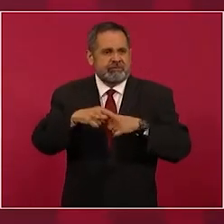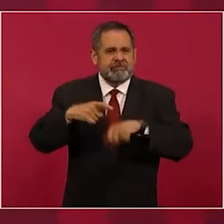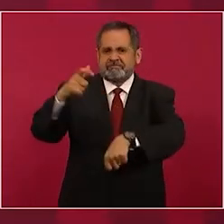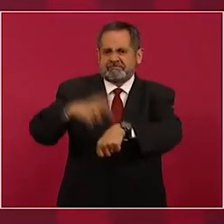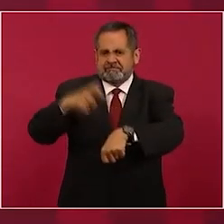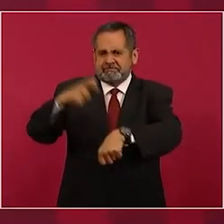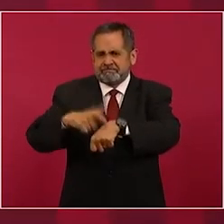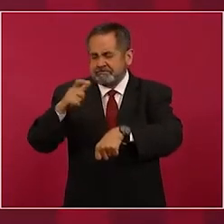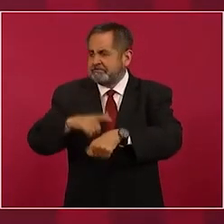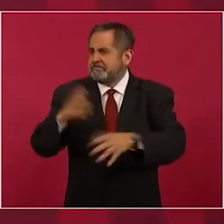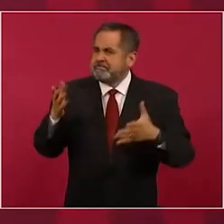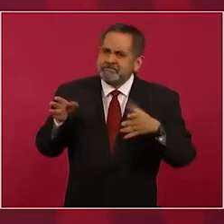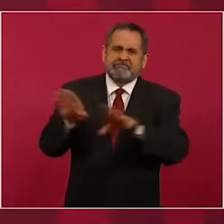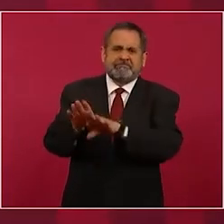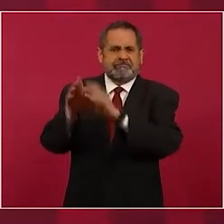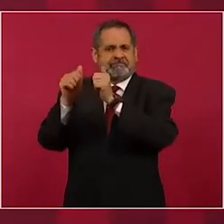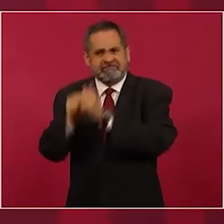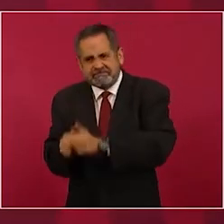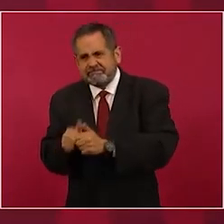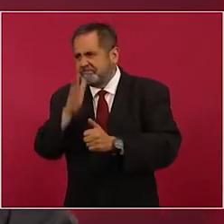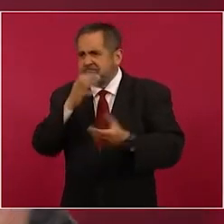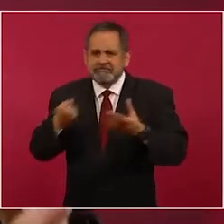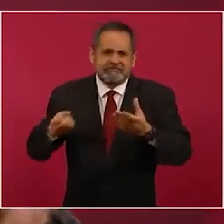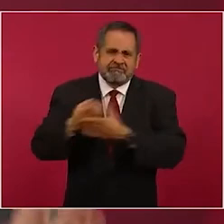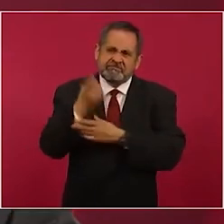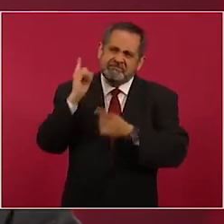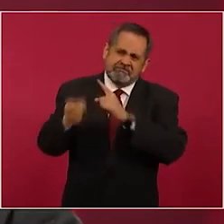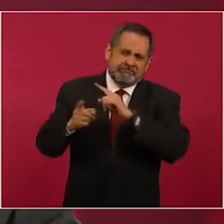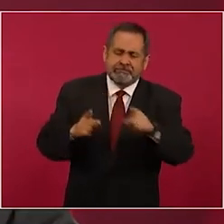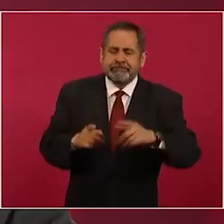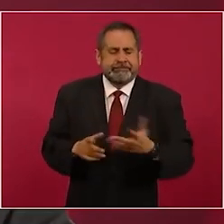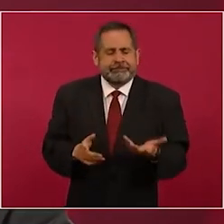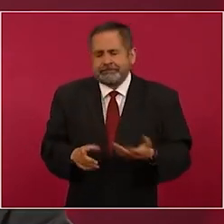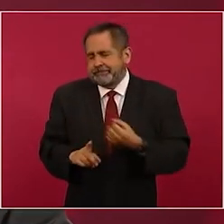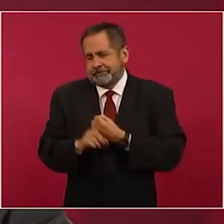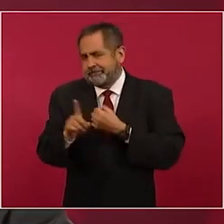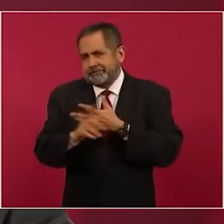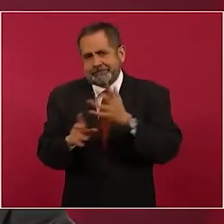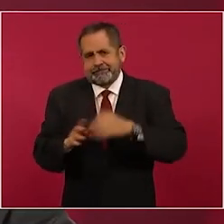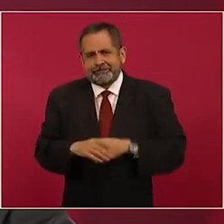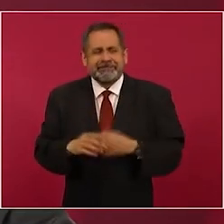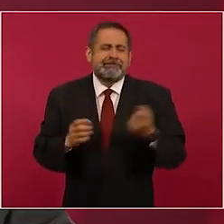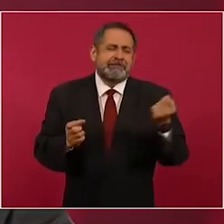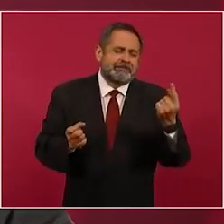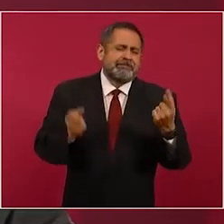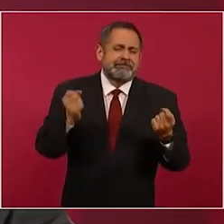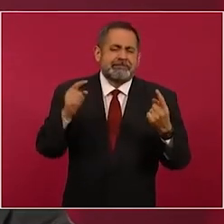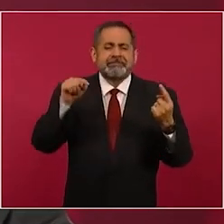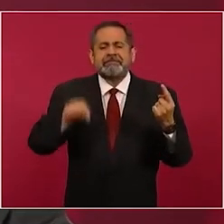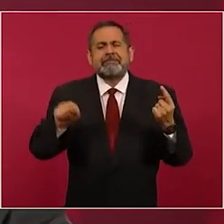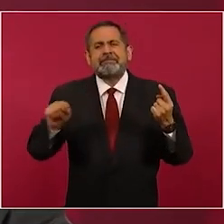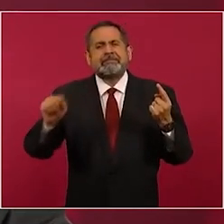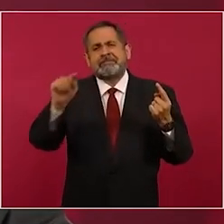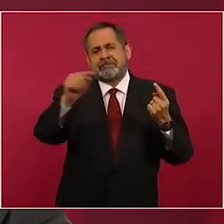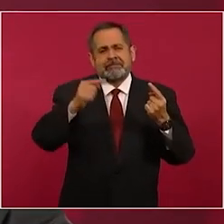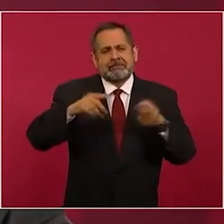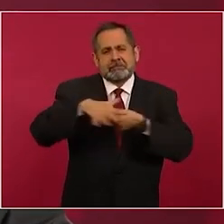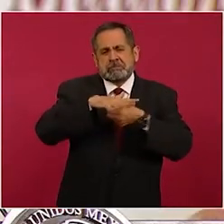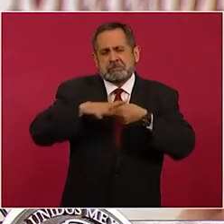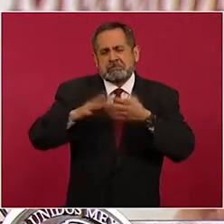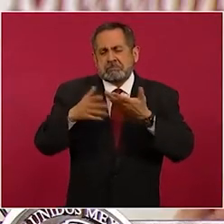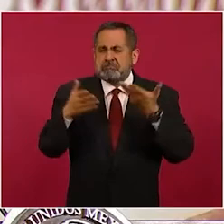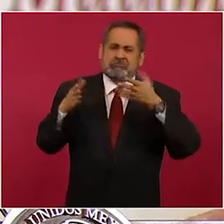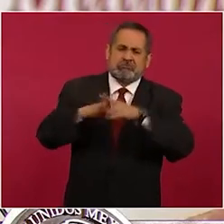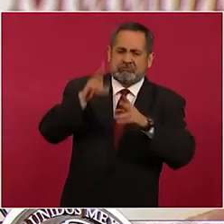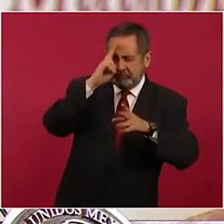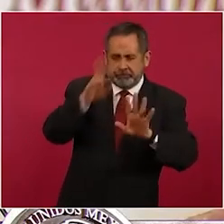queda, donde hubo represión. Hubo uno que otro episodio aquí en México por disposiciones de nivel local.